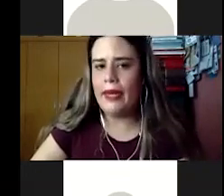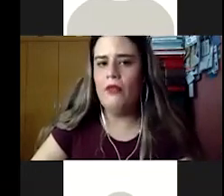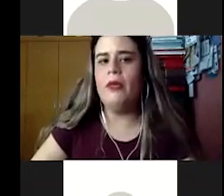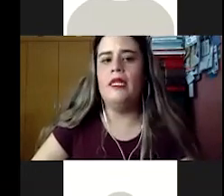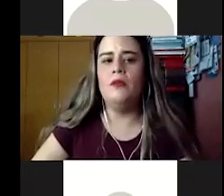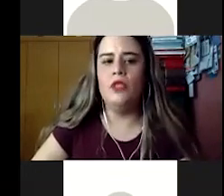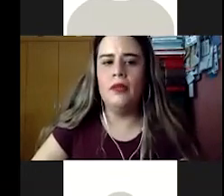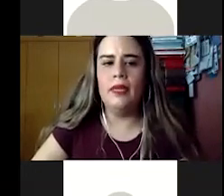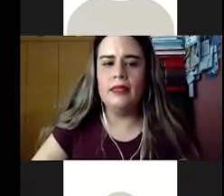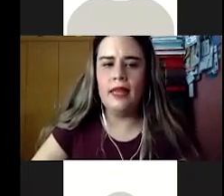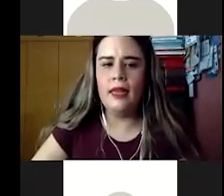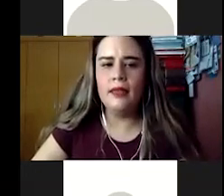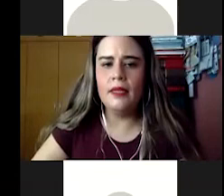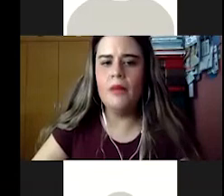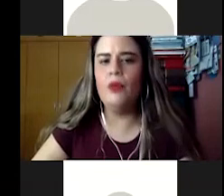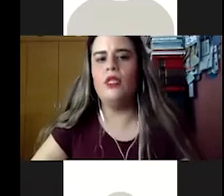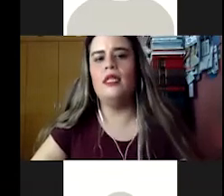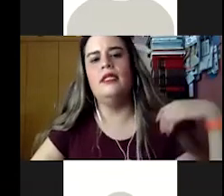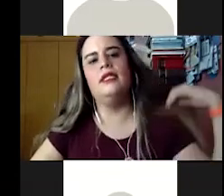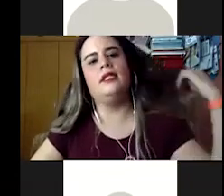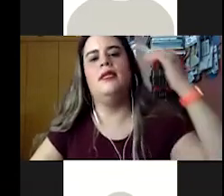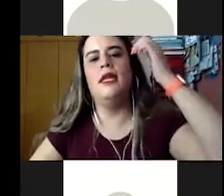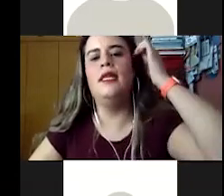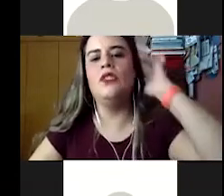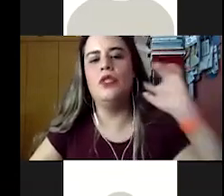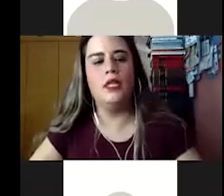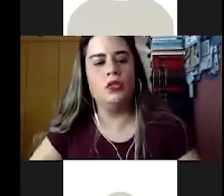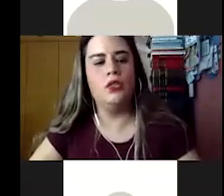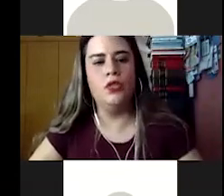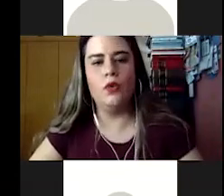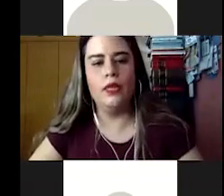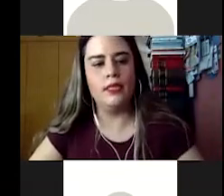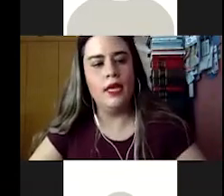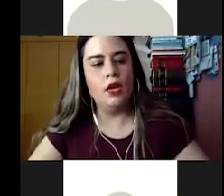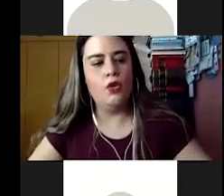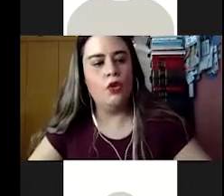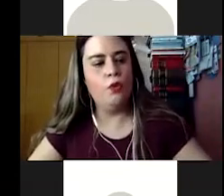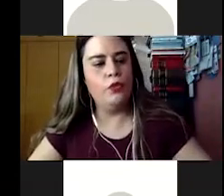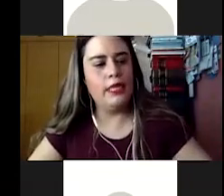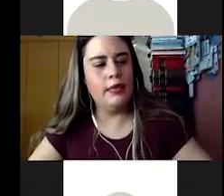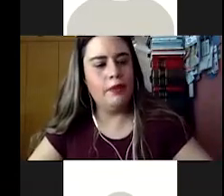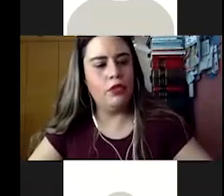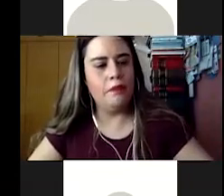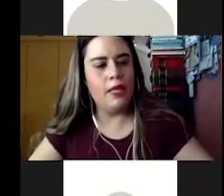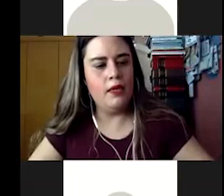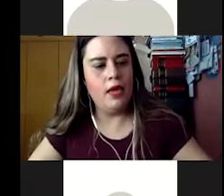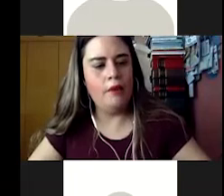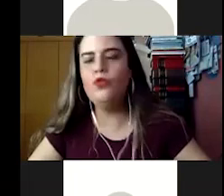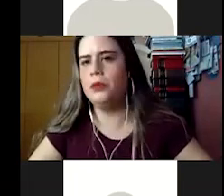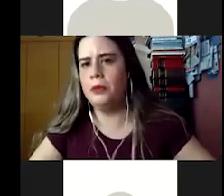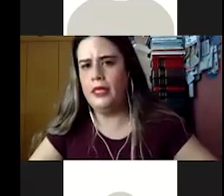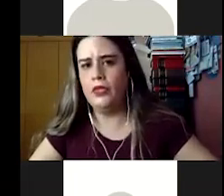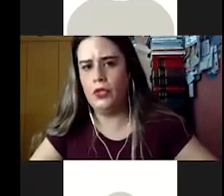creado mecanismos a nivel estatal y por otras iniciativas de alineación y rendición de cuentas. No lo puse acá, pero también hay